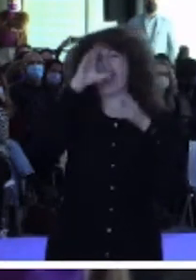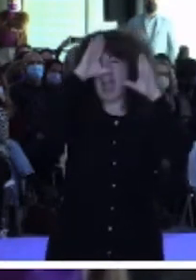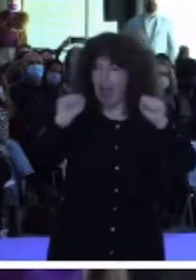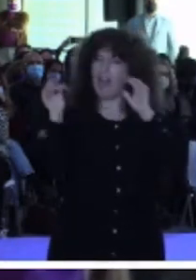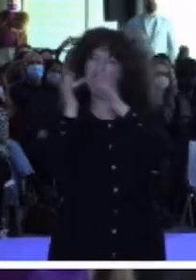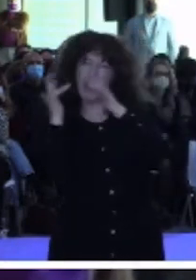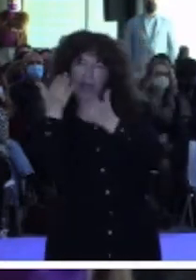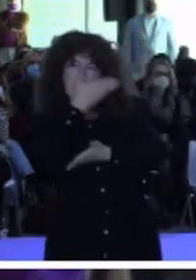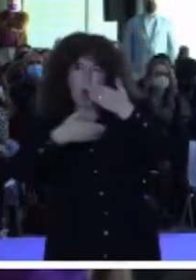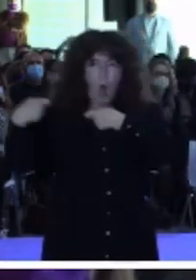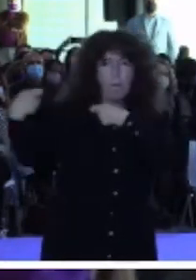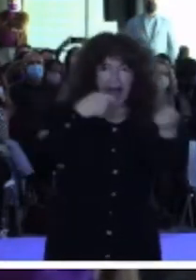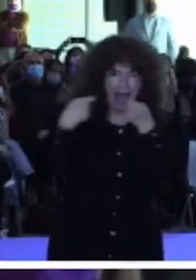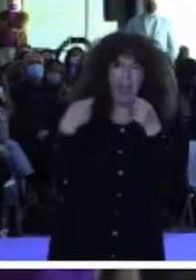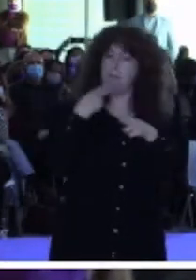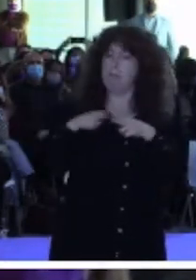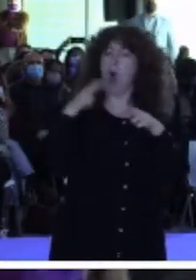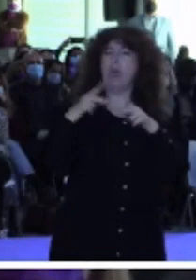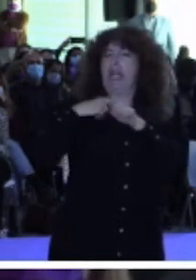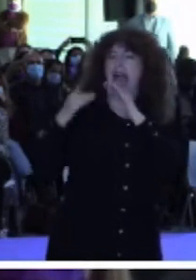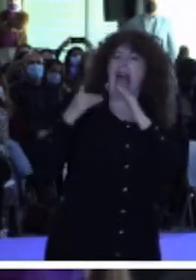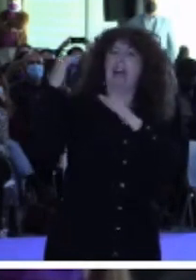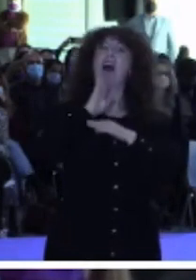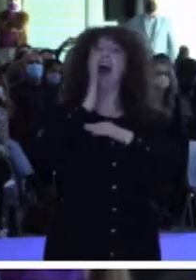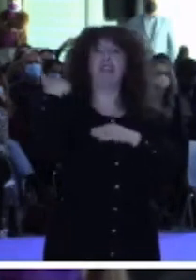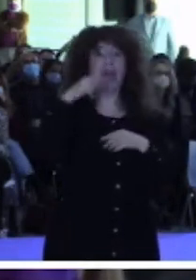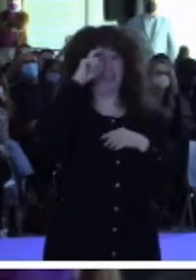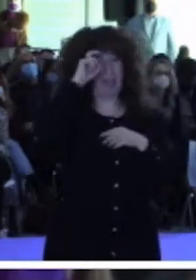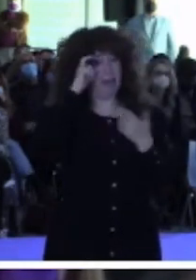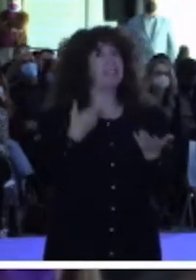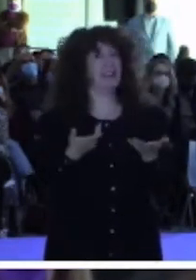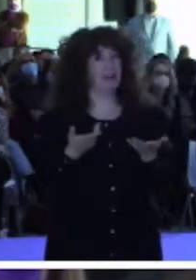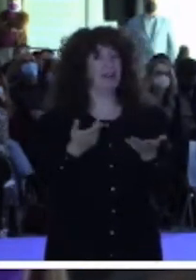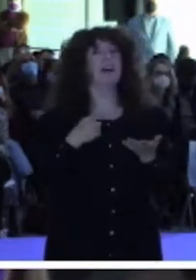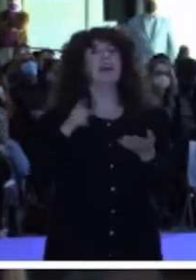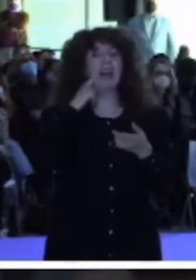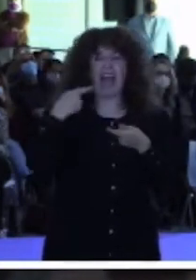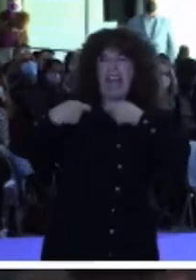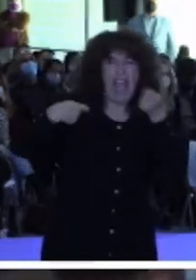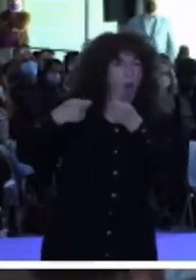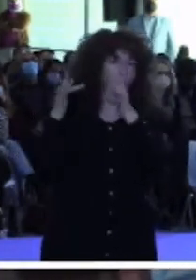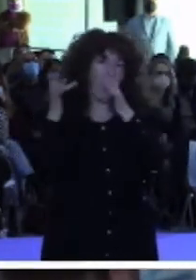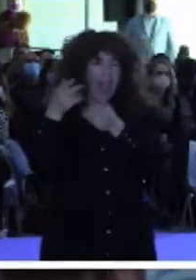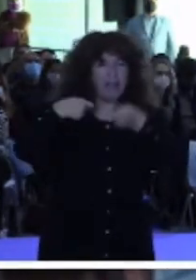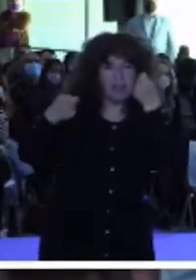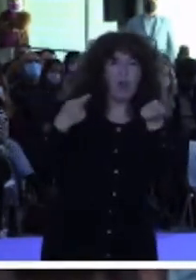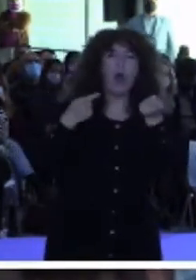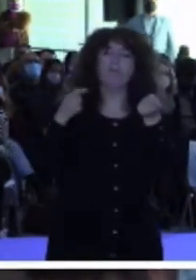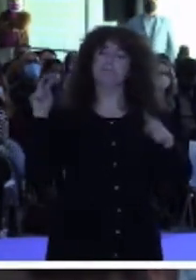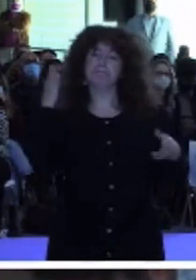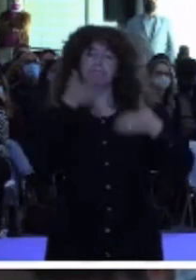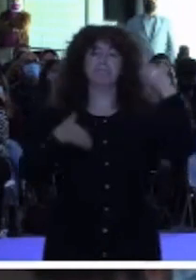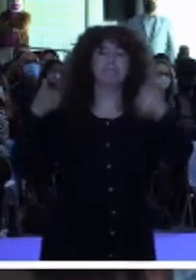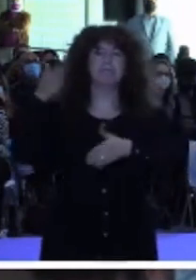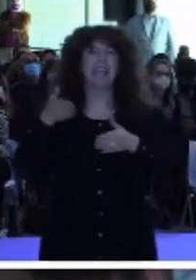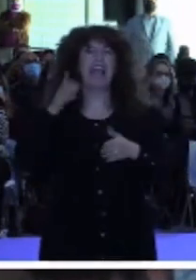precisión, la altísima política, como decía el expresidente Zapatero, defender la negociación, la observación internacional